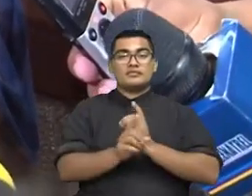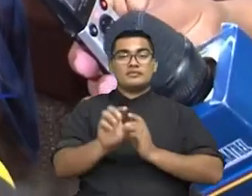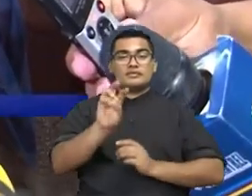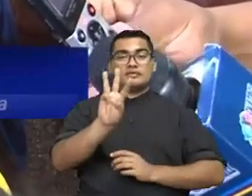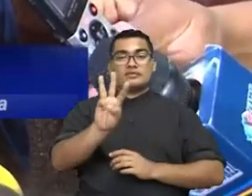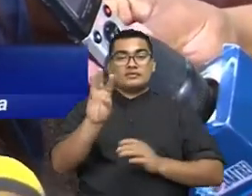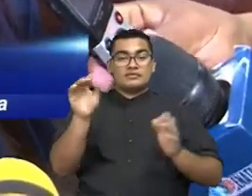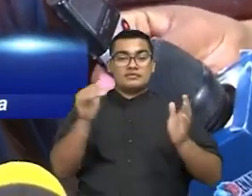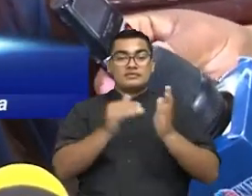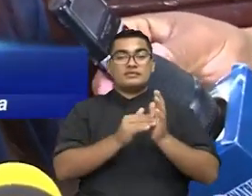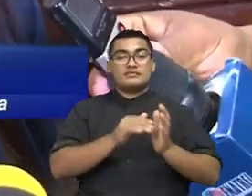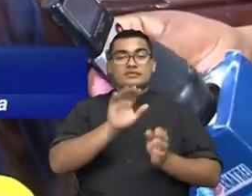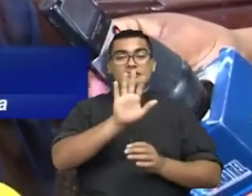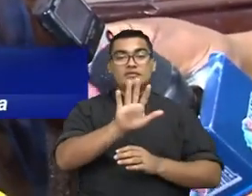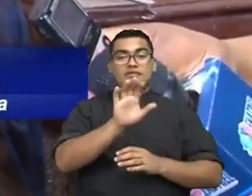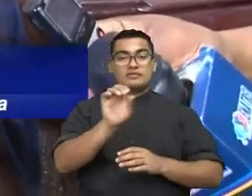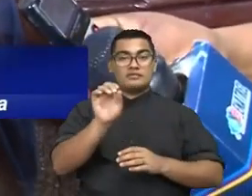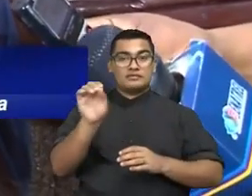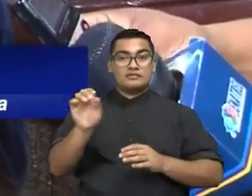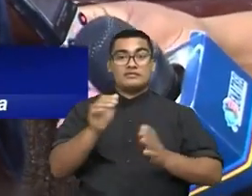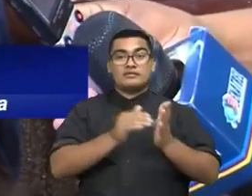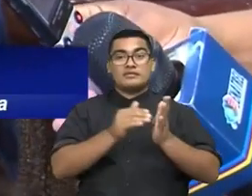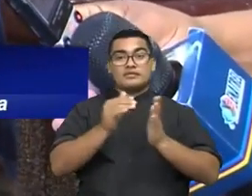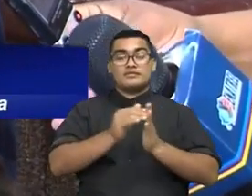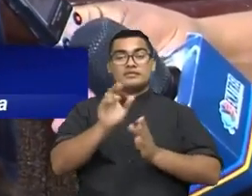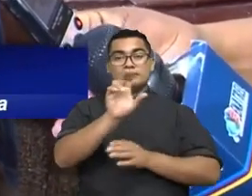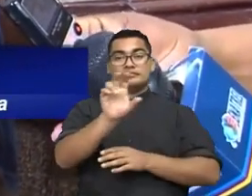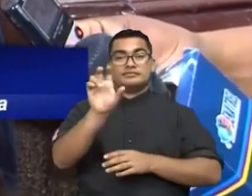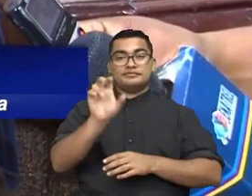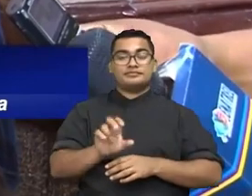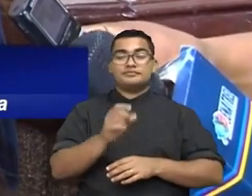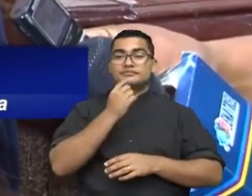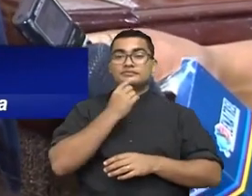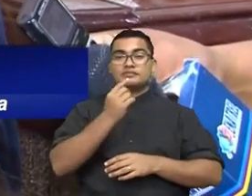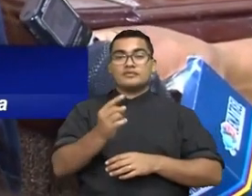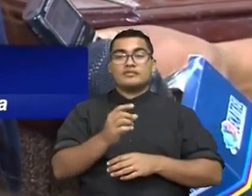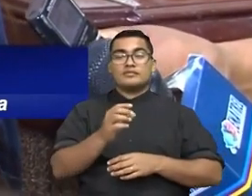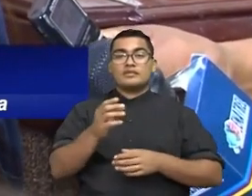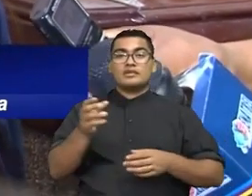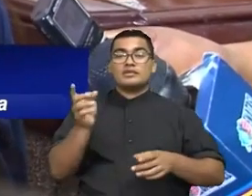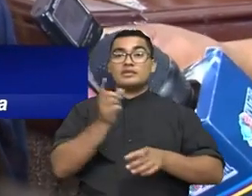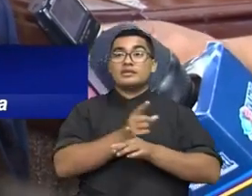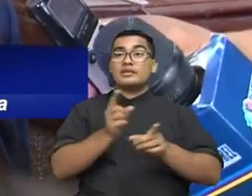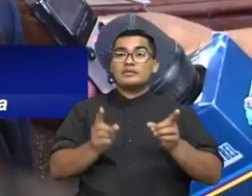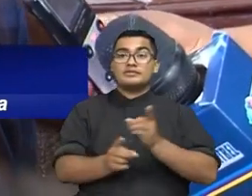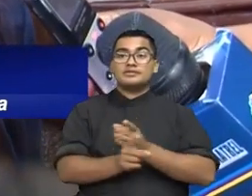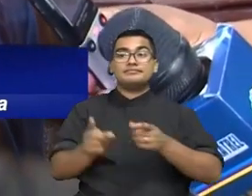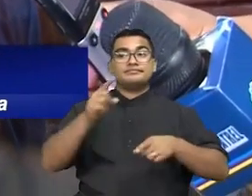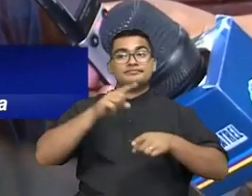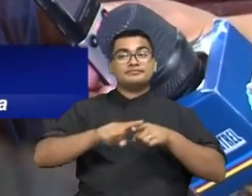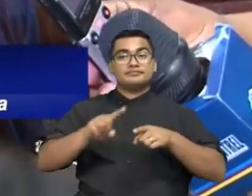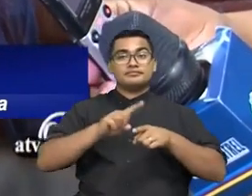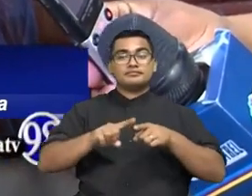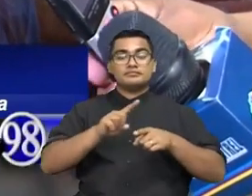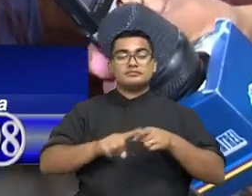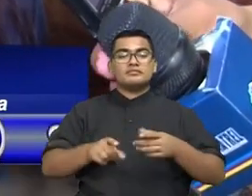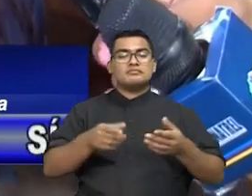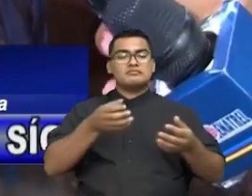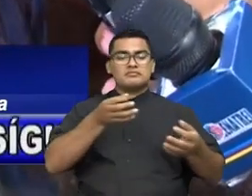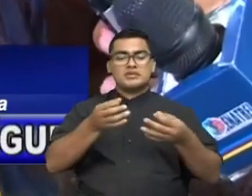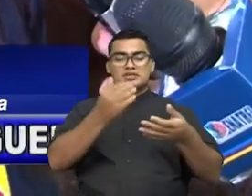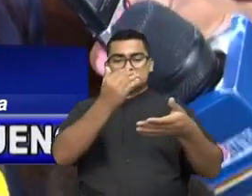3.500 millones de córdobas, que es la mora a la que asciende. Entonces, aquí queda claro que